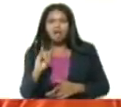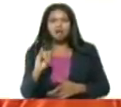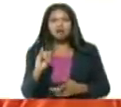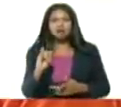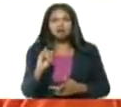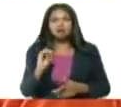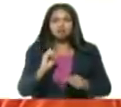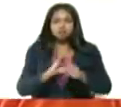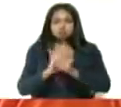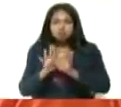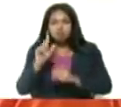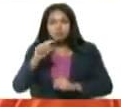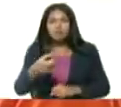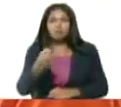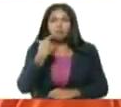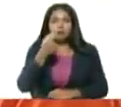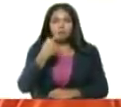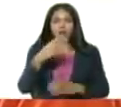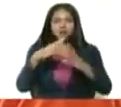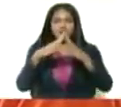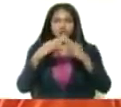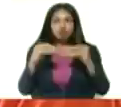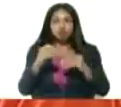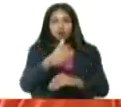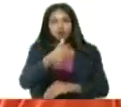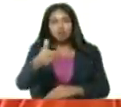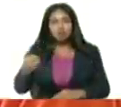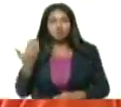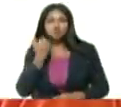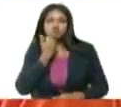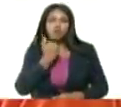y también el tratamiento de todos los enfermos.